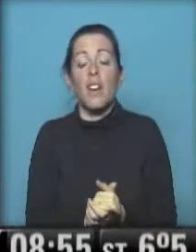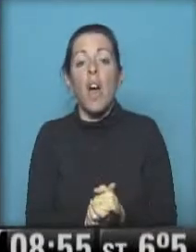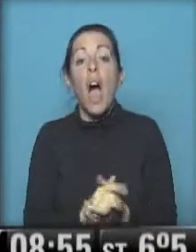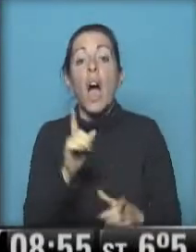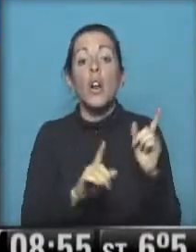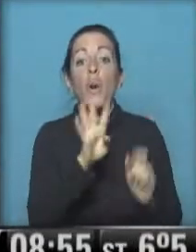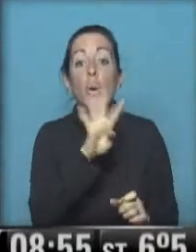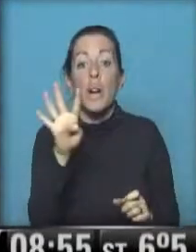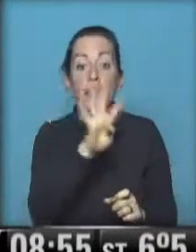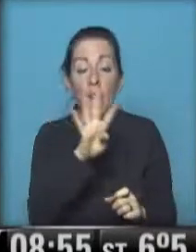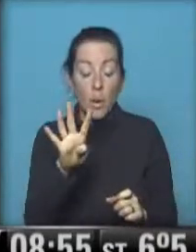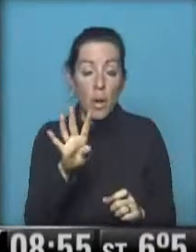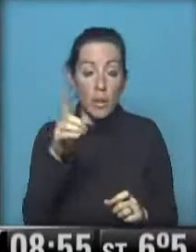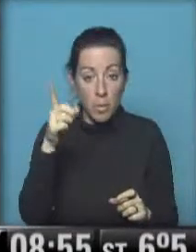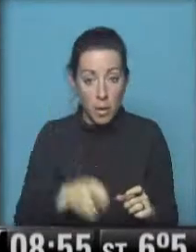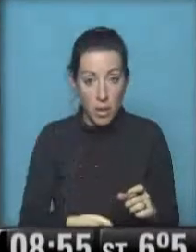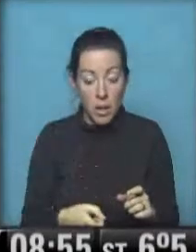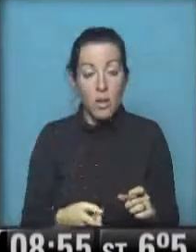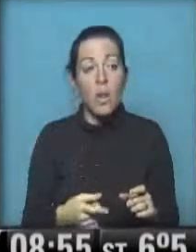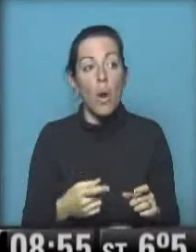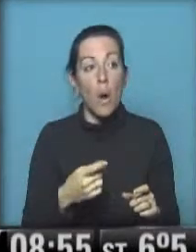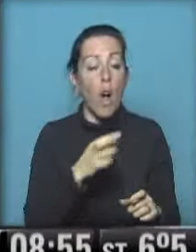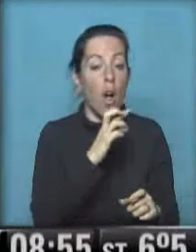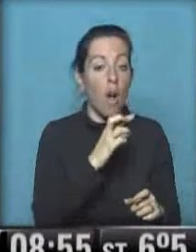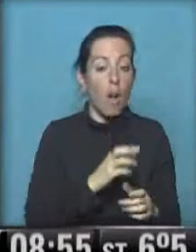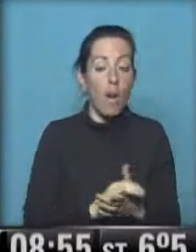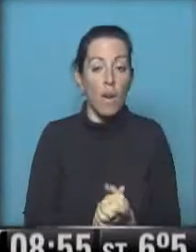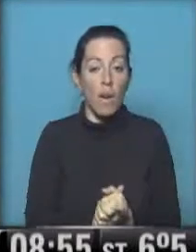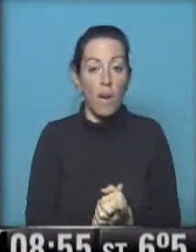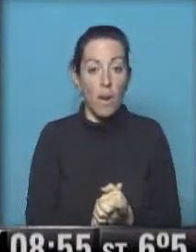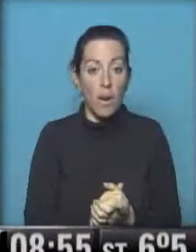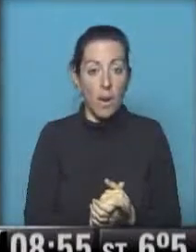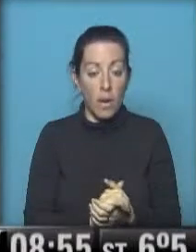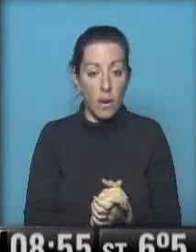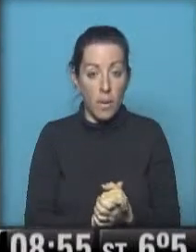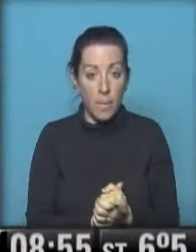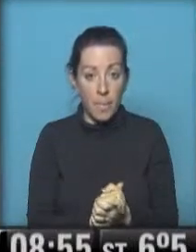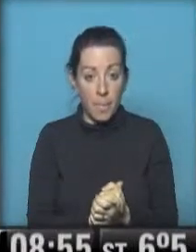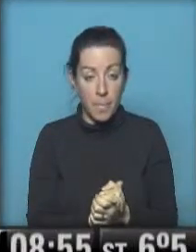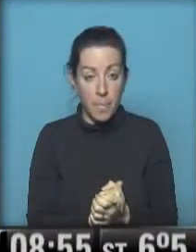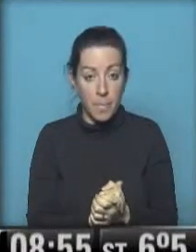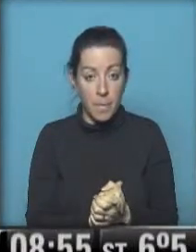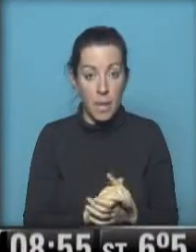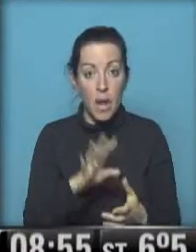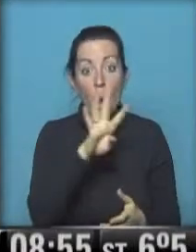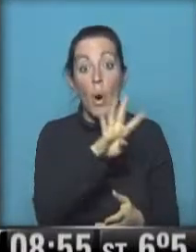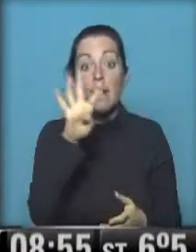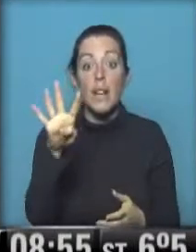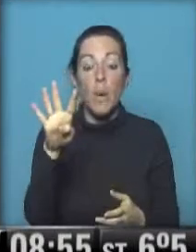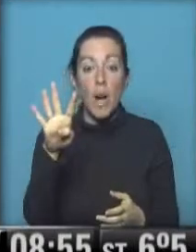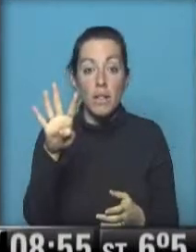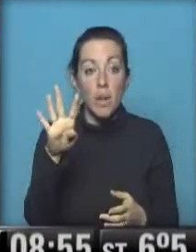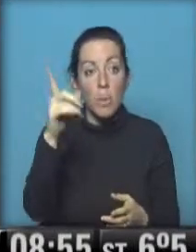a la salida de la convertibilidad 44 exactamente la baja desde 44 hasta 21 se logró